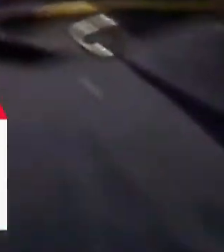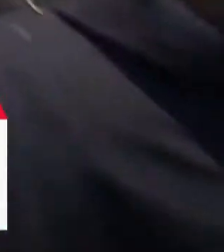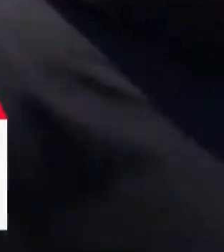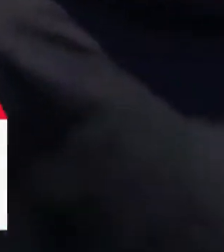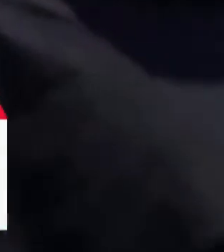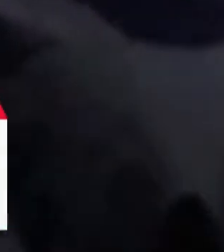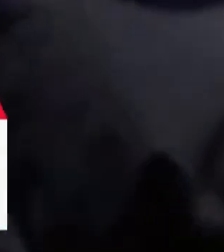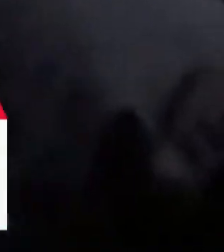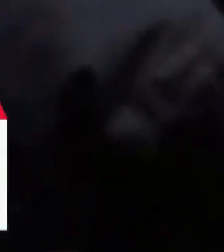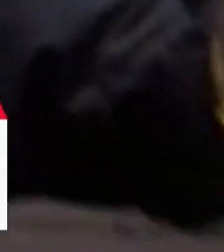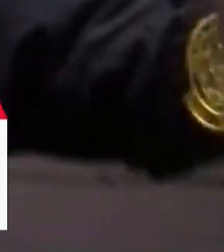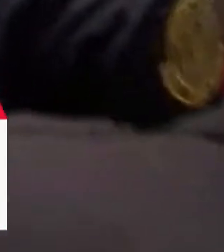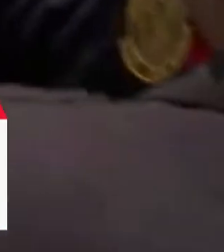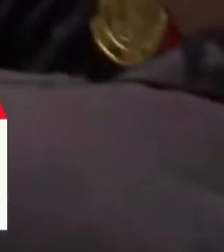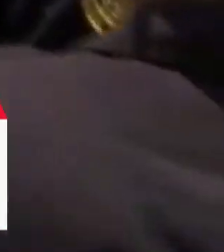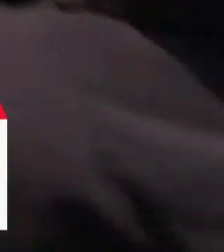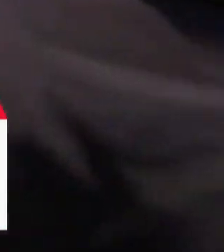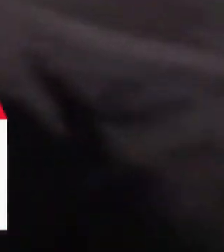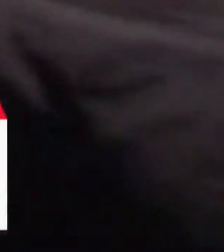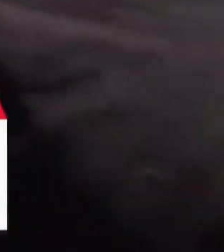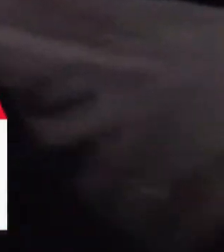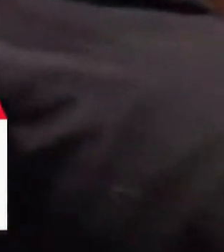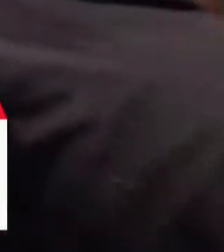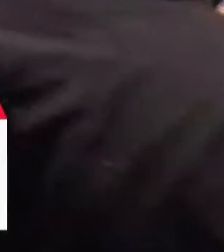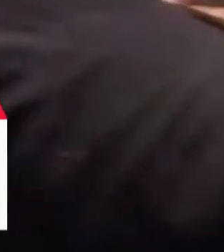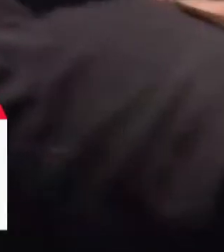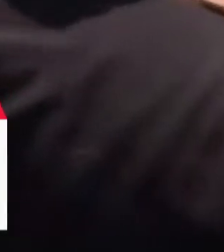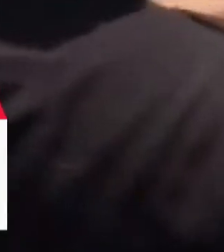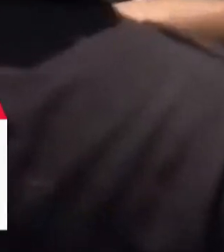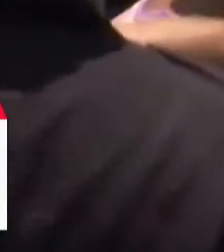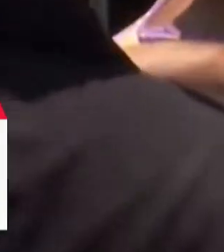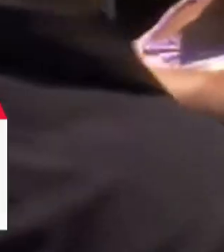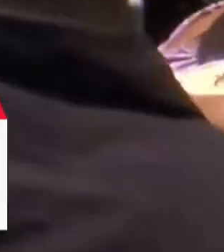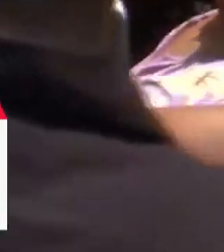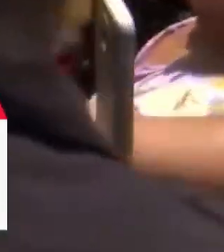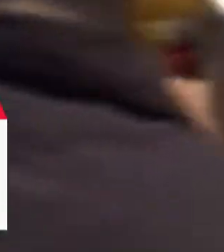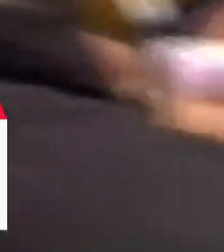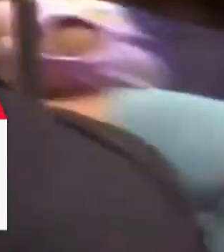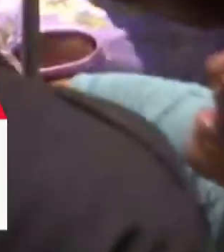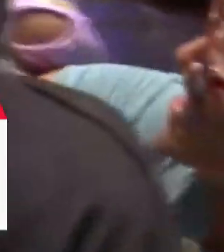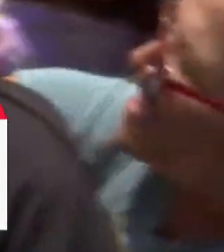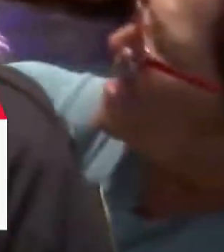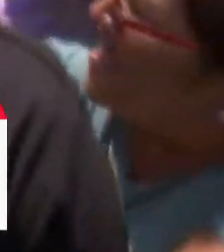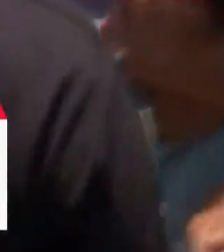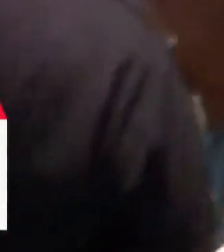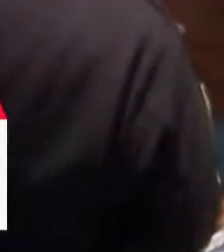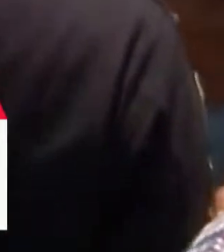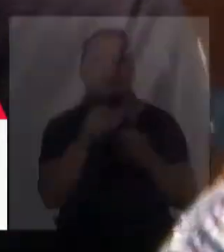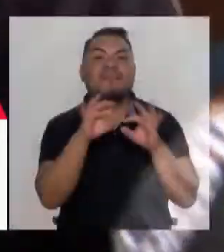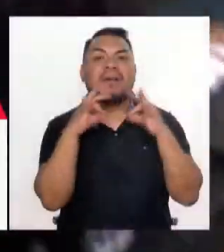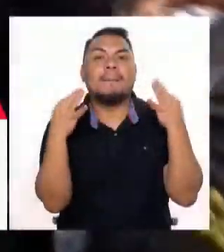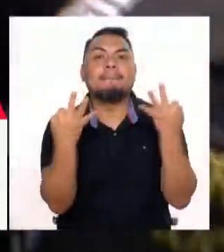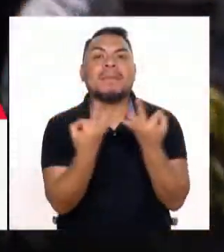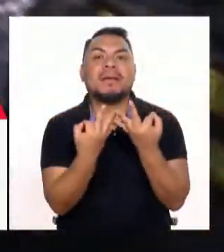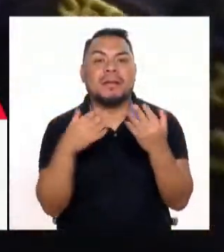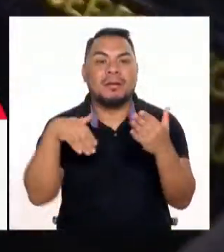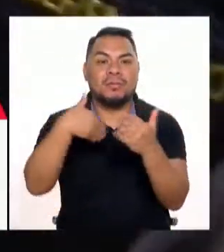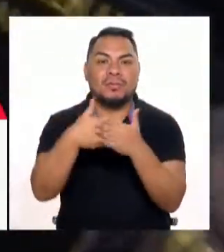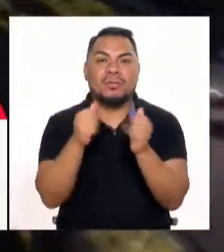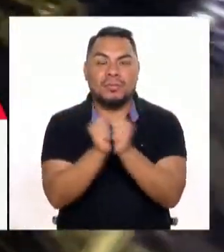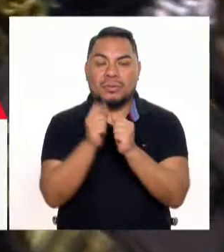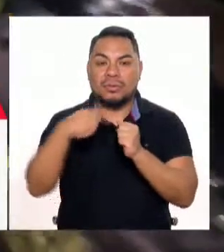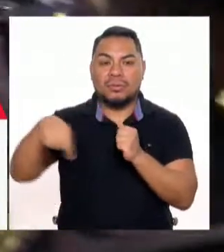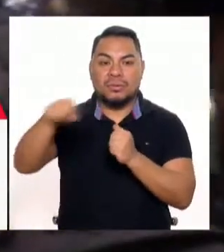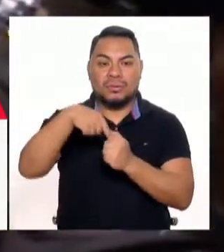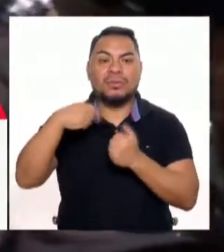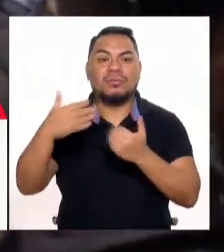a la presidentarina boluarte cargando a una pequeña que ha llegado junto a su familia para de esta